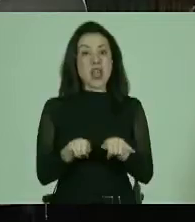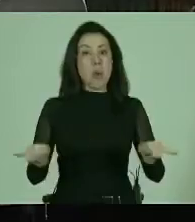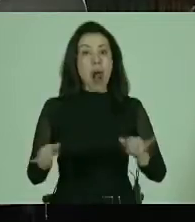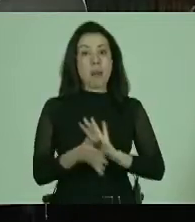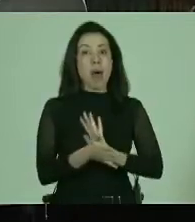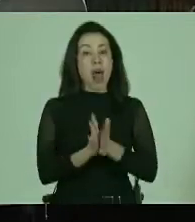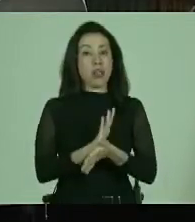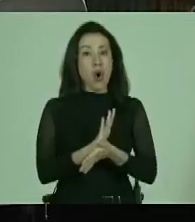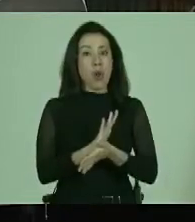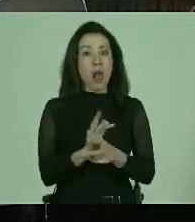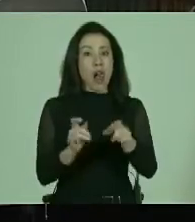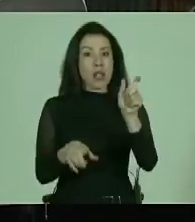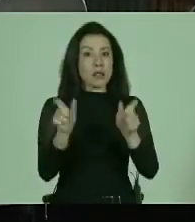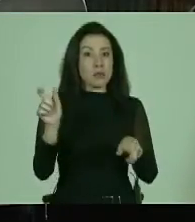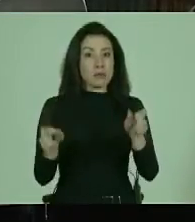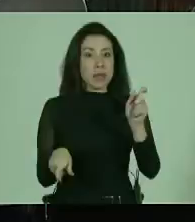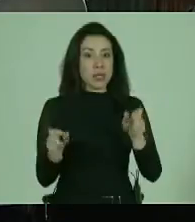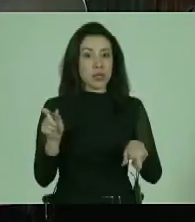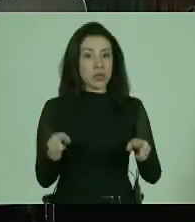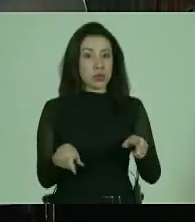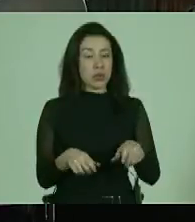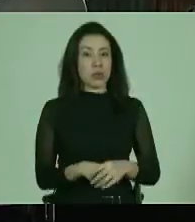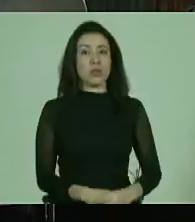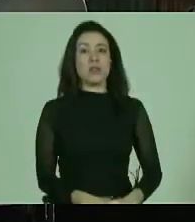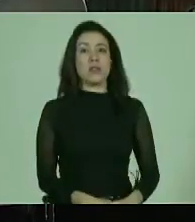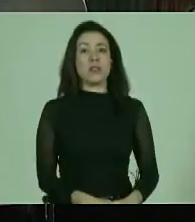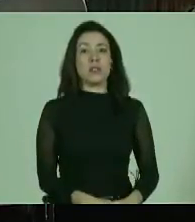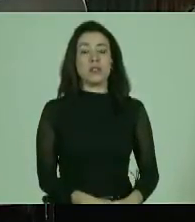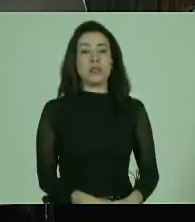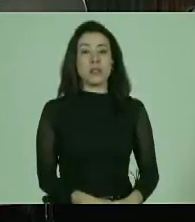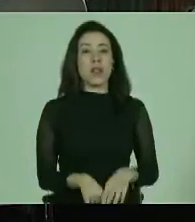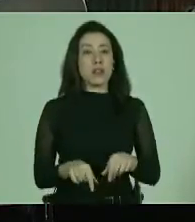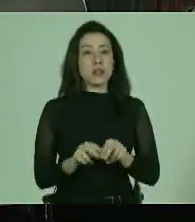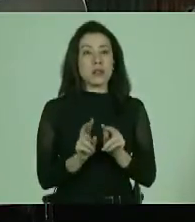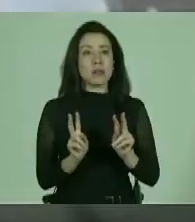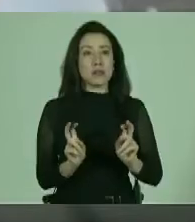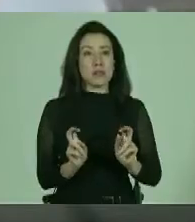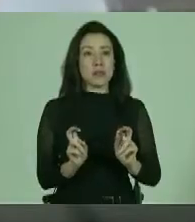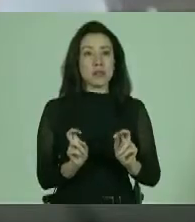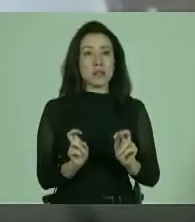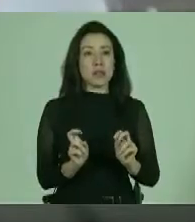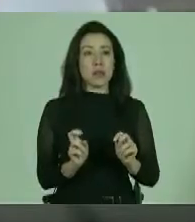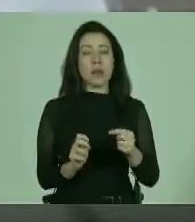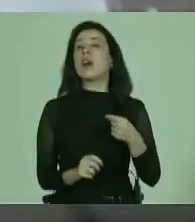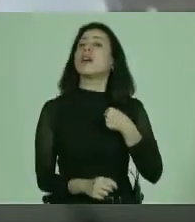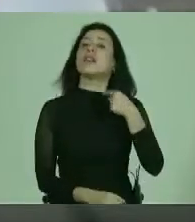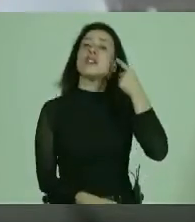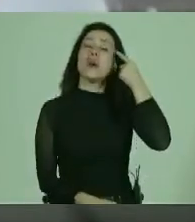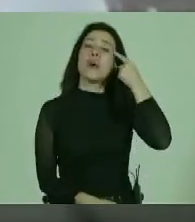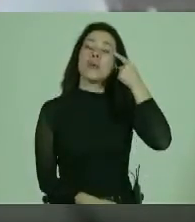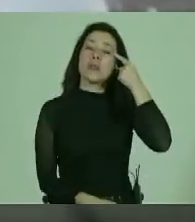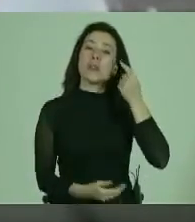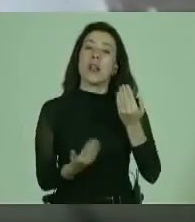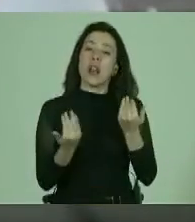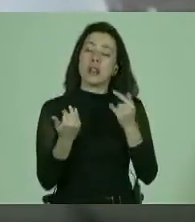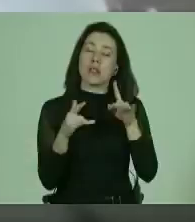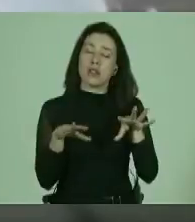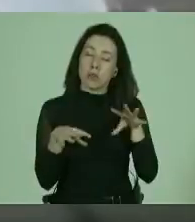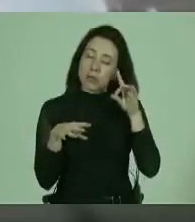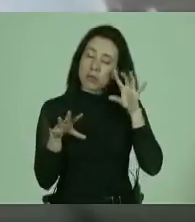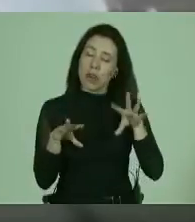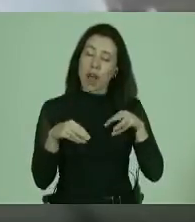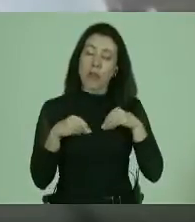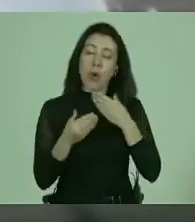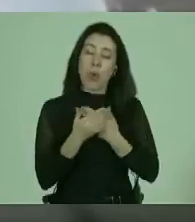todo el mundo y realmente eso es un punto de vista que creo que conviene que adoptemos cuando